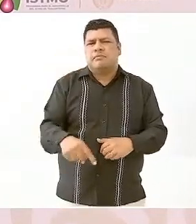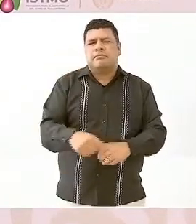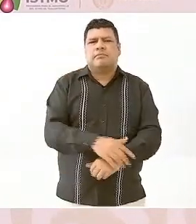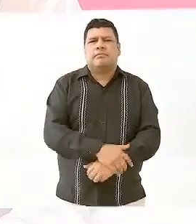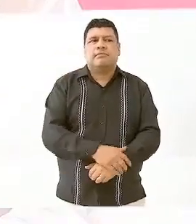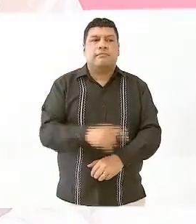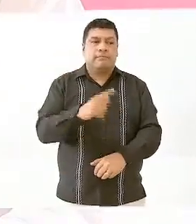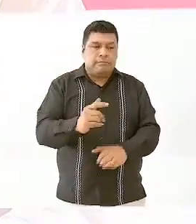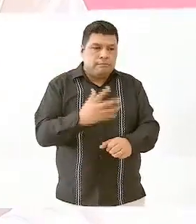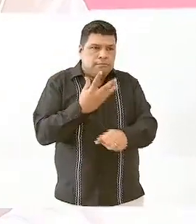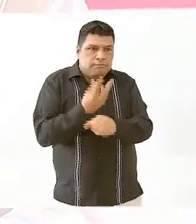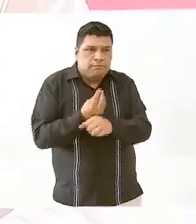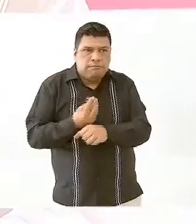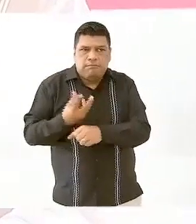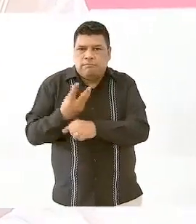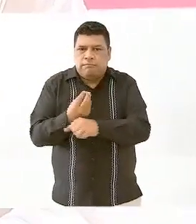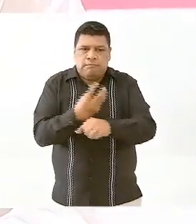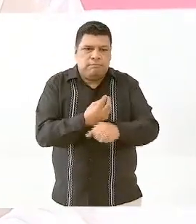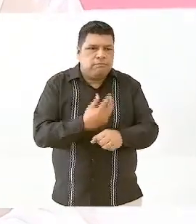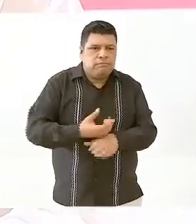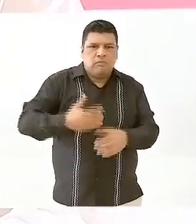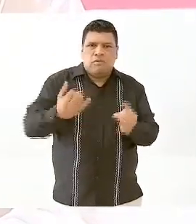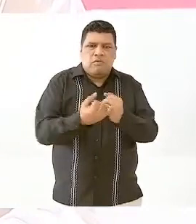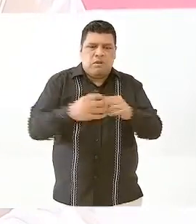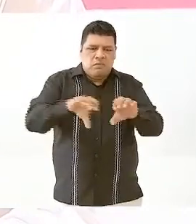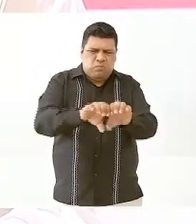de reparar los ductos